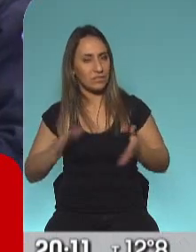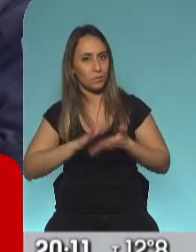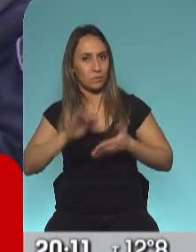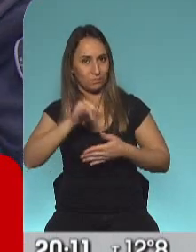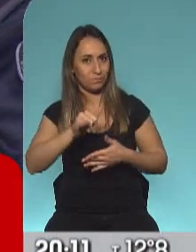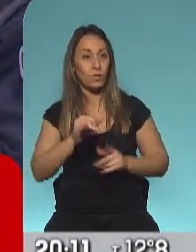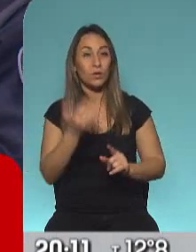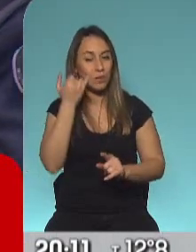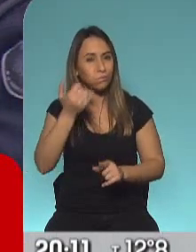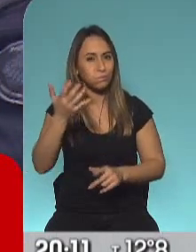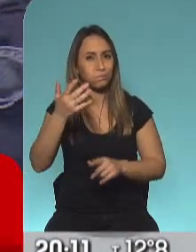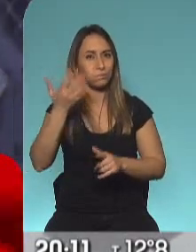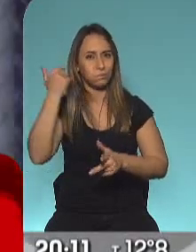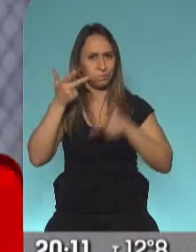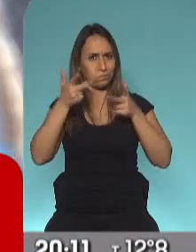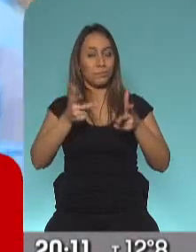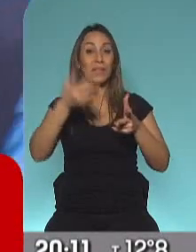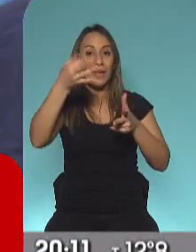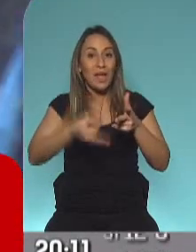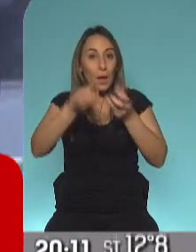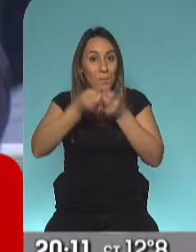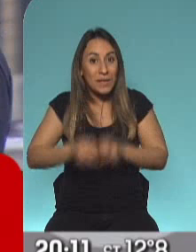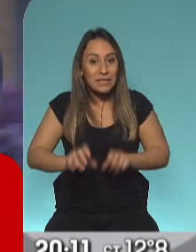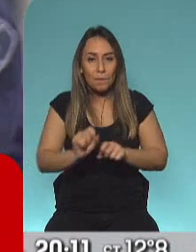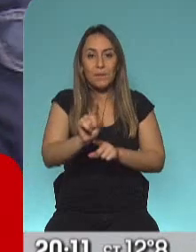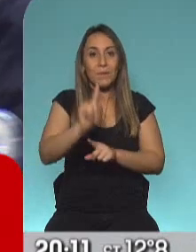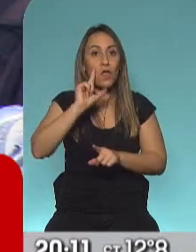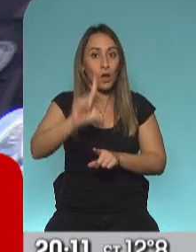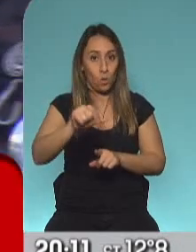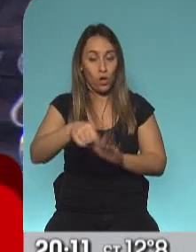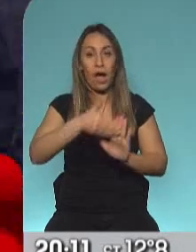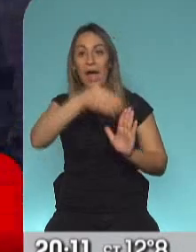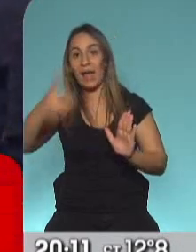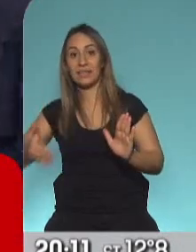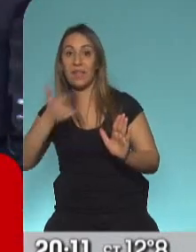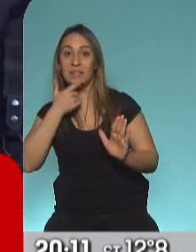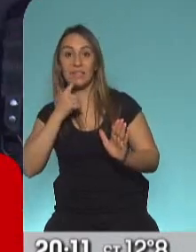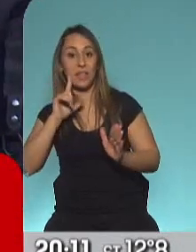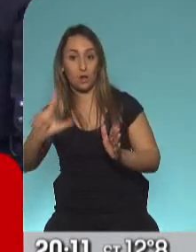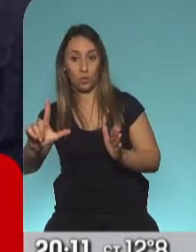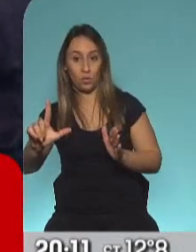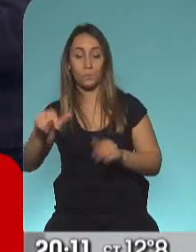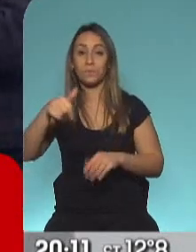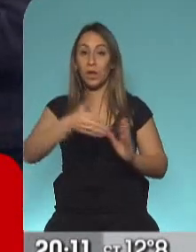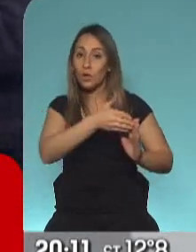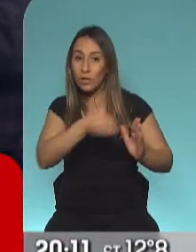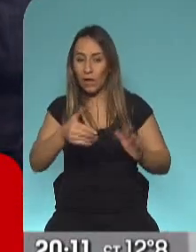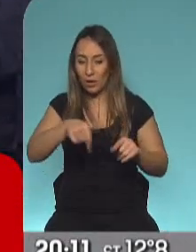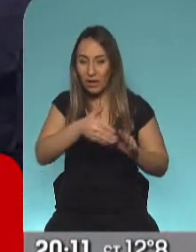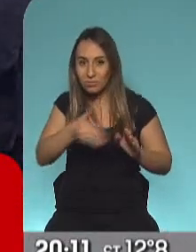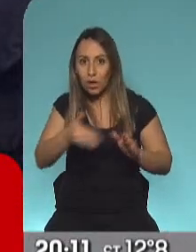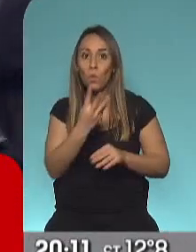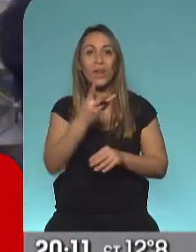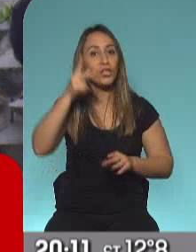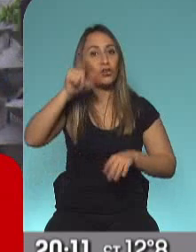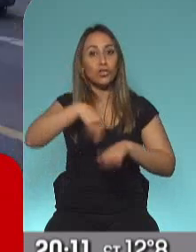pero desde el primero de julio empieza la nueva fase hasta el 17 y ahora vamos a vivir estas 48 horas que estamos transitando como